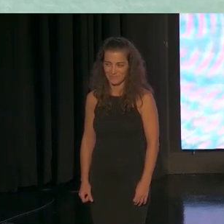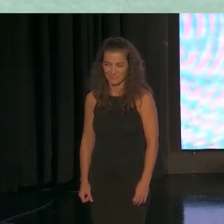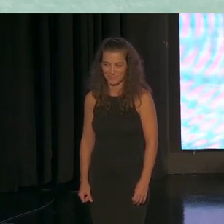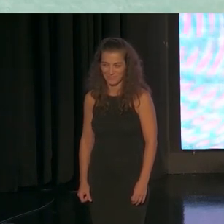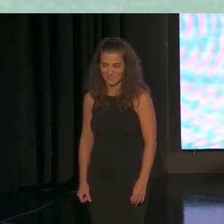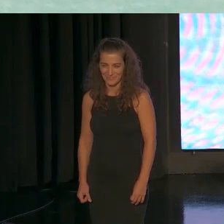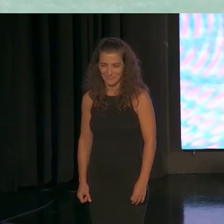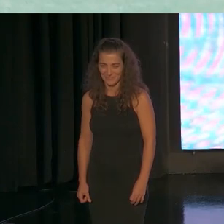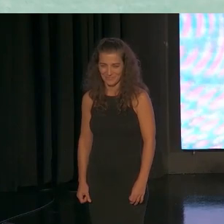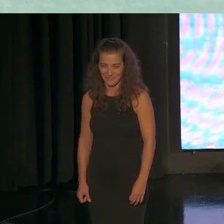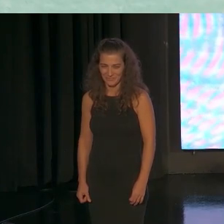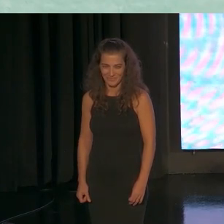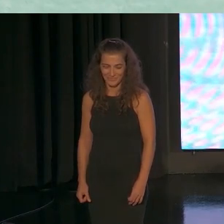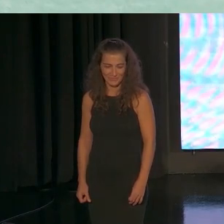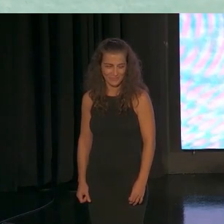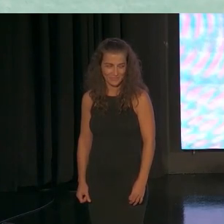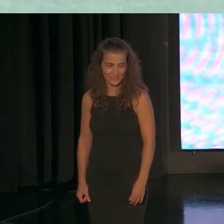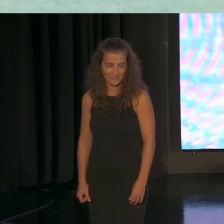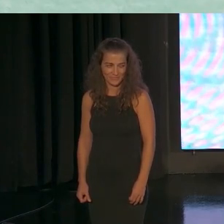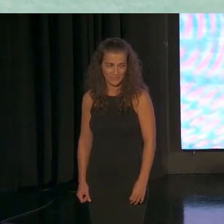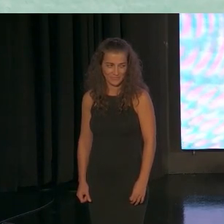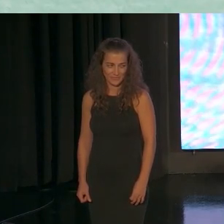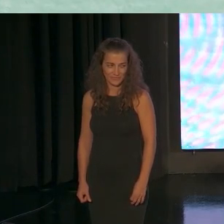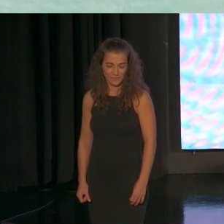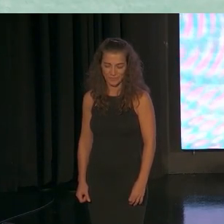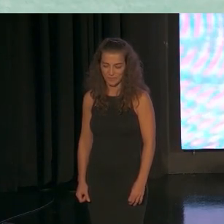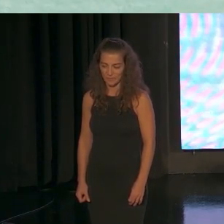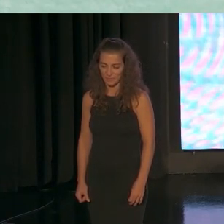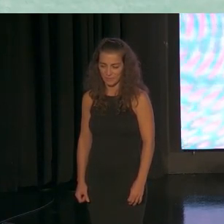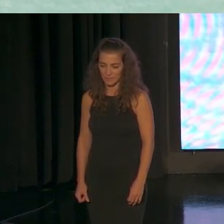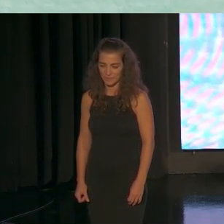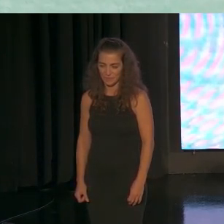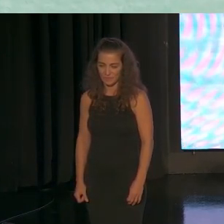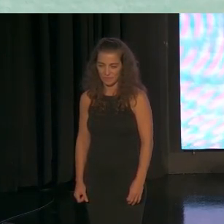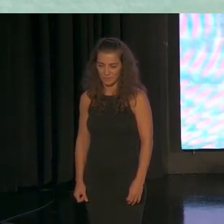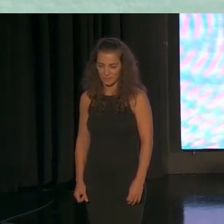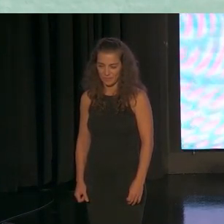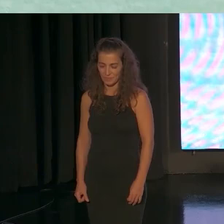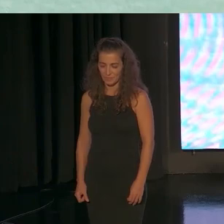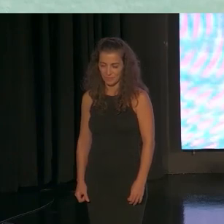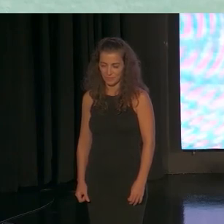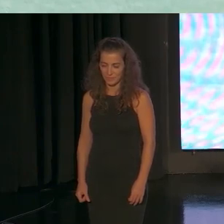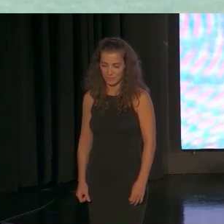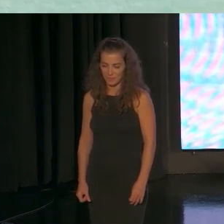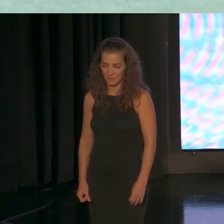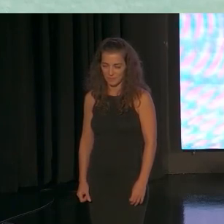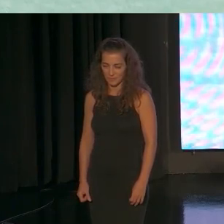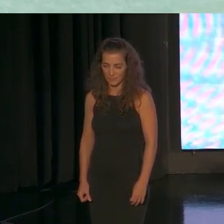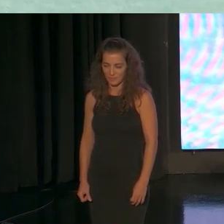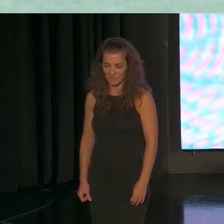también nos gusta tirarnos por el tobogán que al final algunas veces nos rascamos mucho